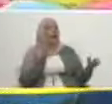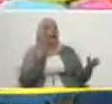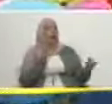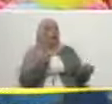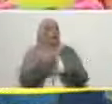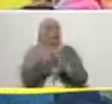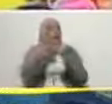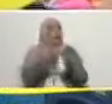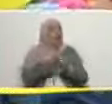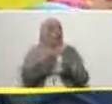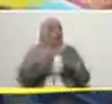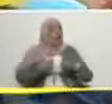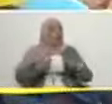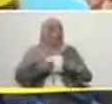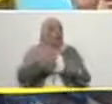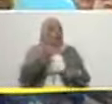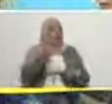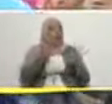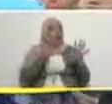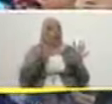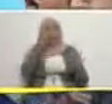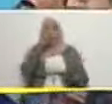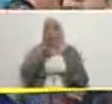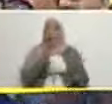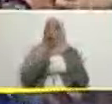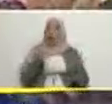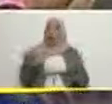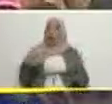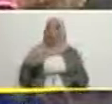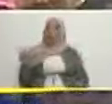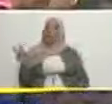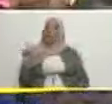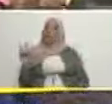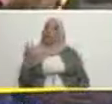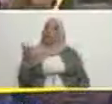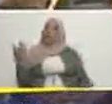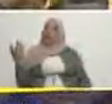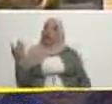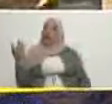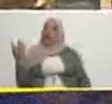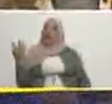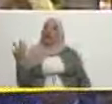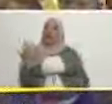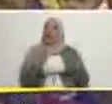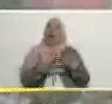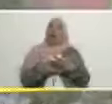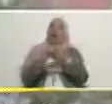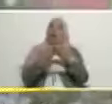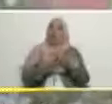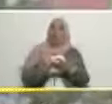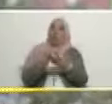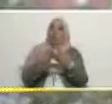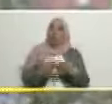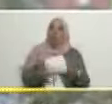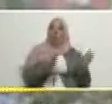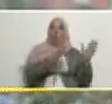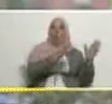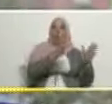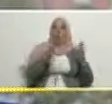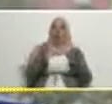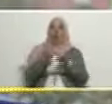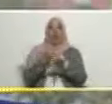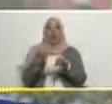años, en la vida laboral y productiva de nuestro país. Estudio, organización,